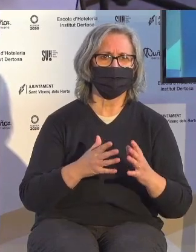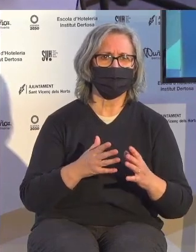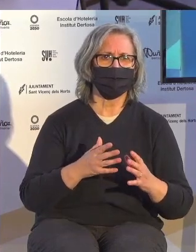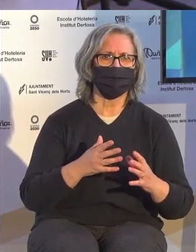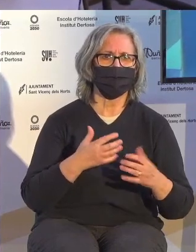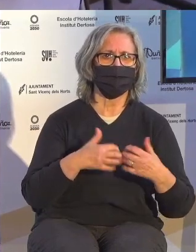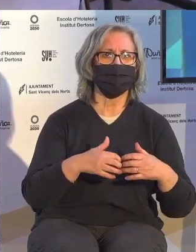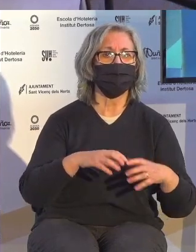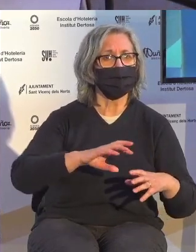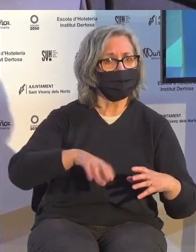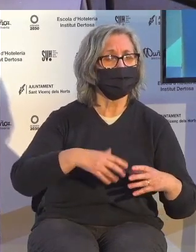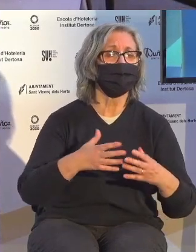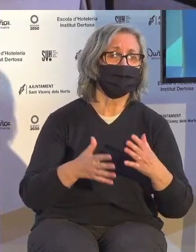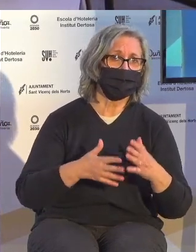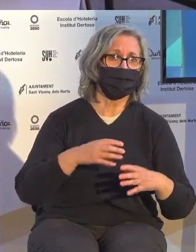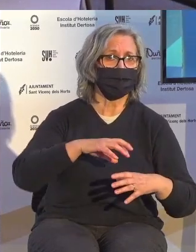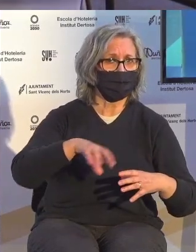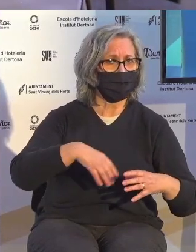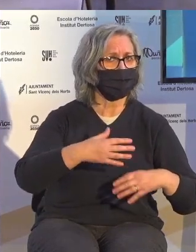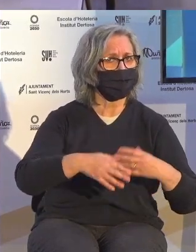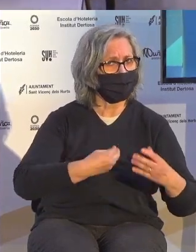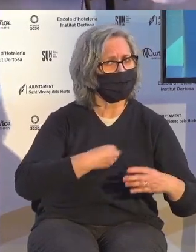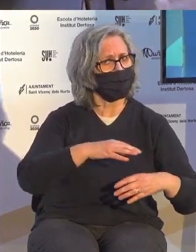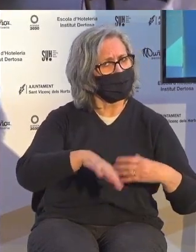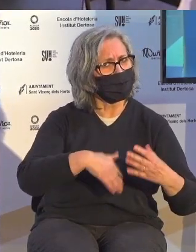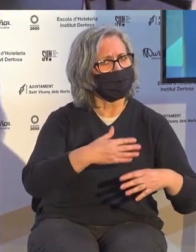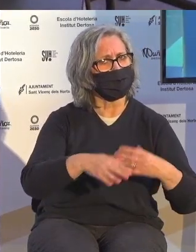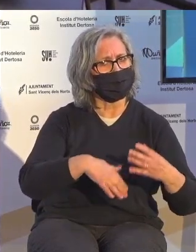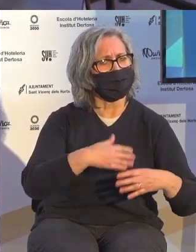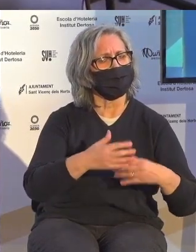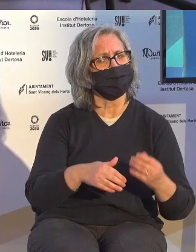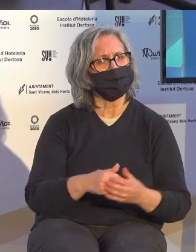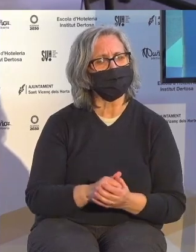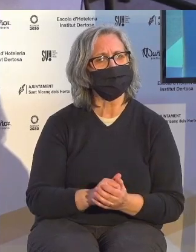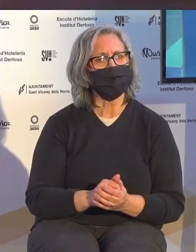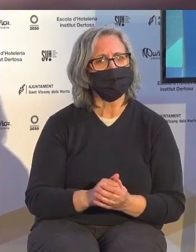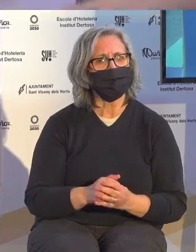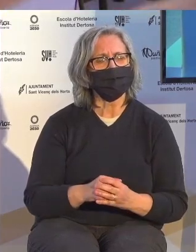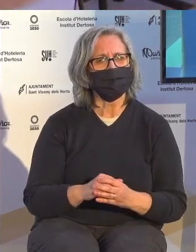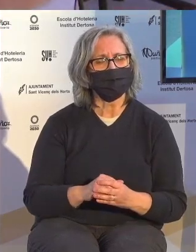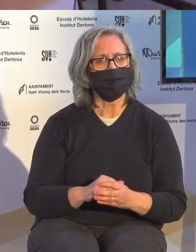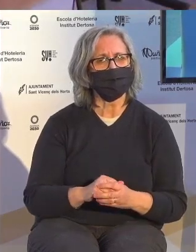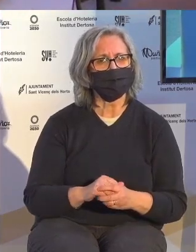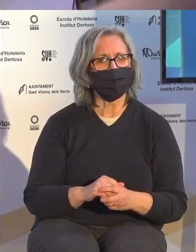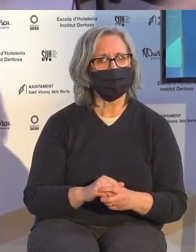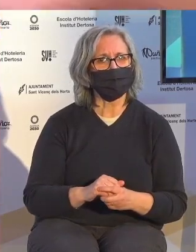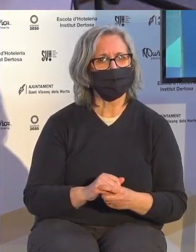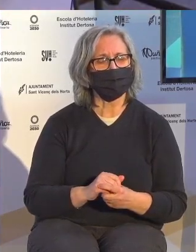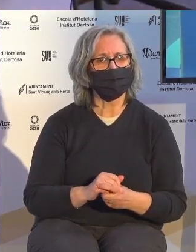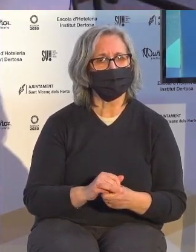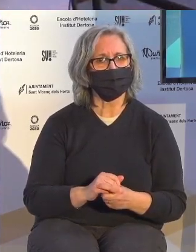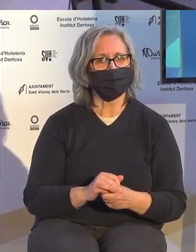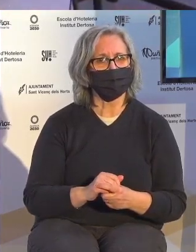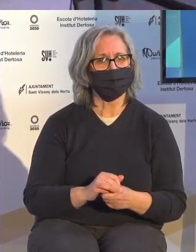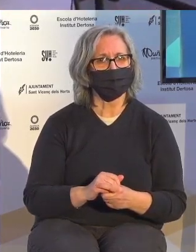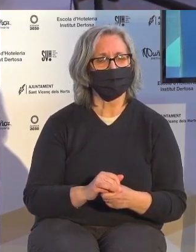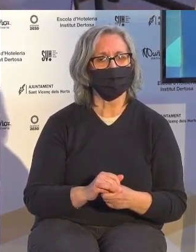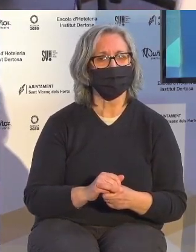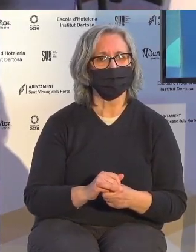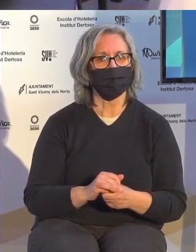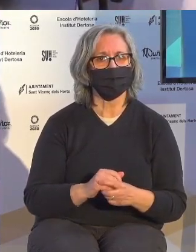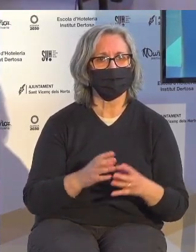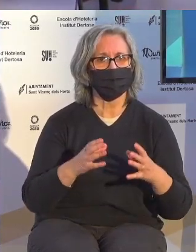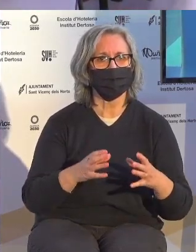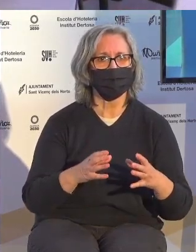pero exactamente las mismas aquí lo mismo cantidad de agua la misma